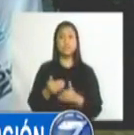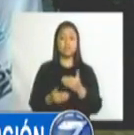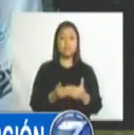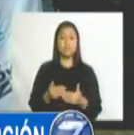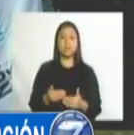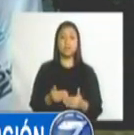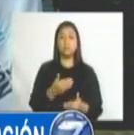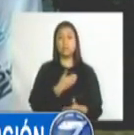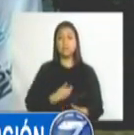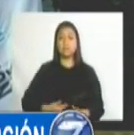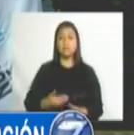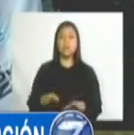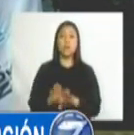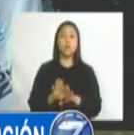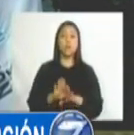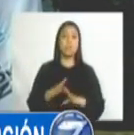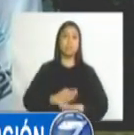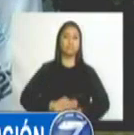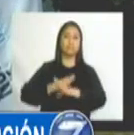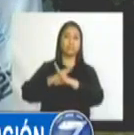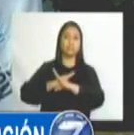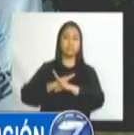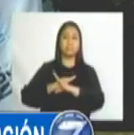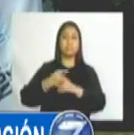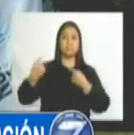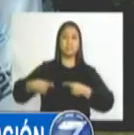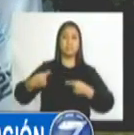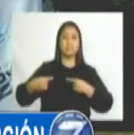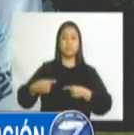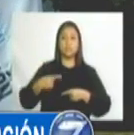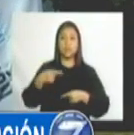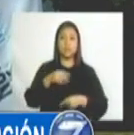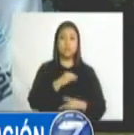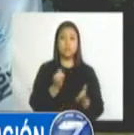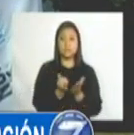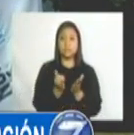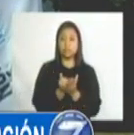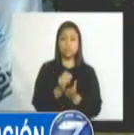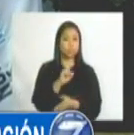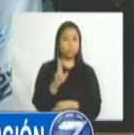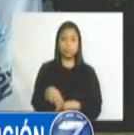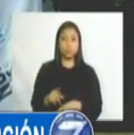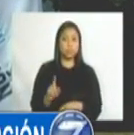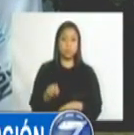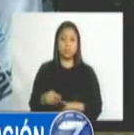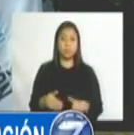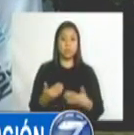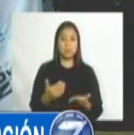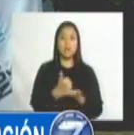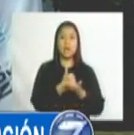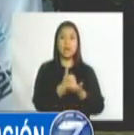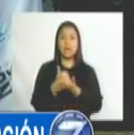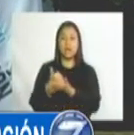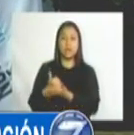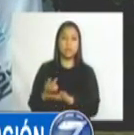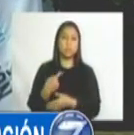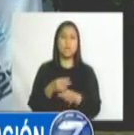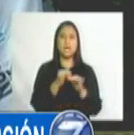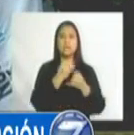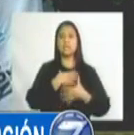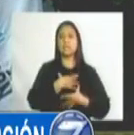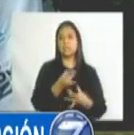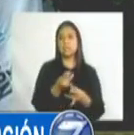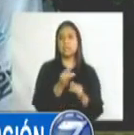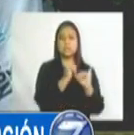Estado como armas. Las instituciones nunca deben beneficiar a intereses individuales